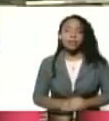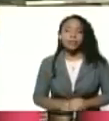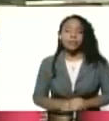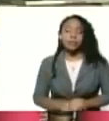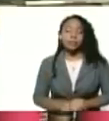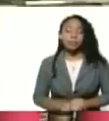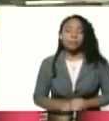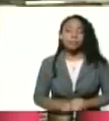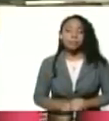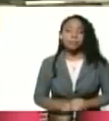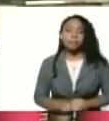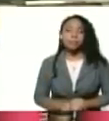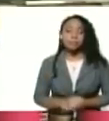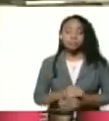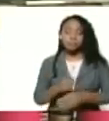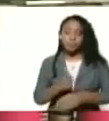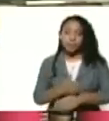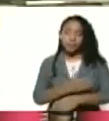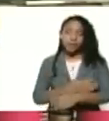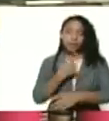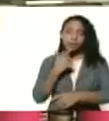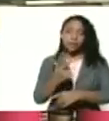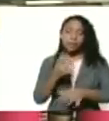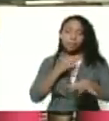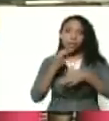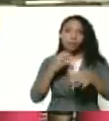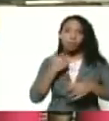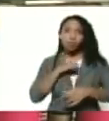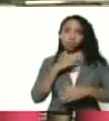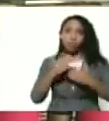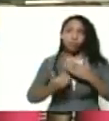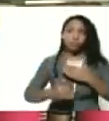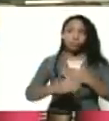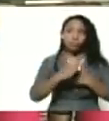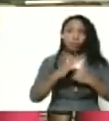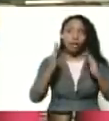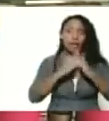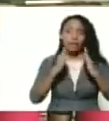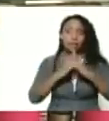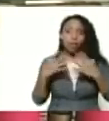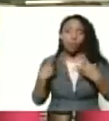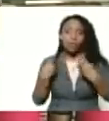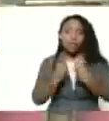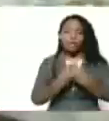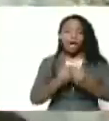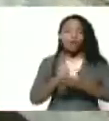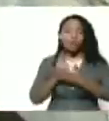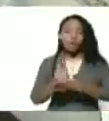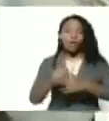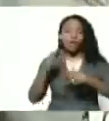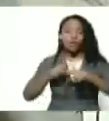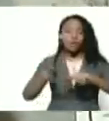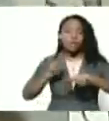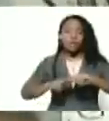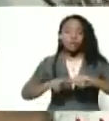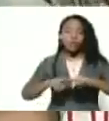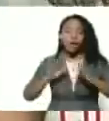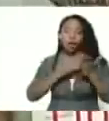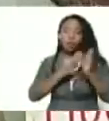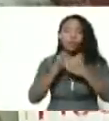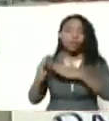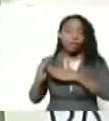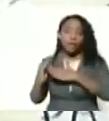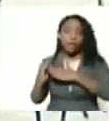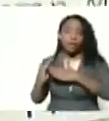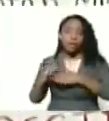hace rato, presidente, nosotros vamos más allá, porque el hogar acompañante no es solamente ayudar a los niños de nuestra comunidad